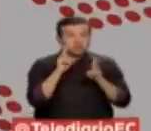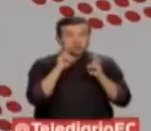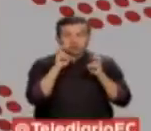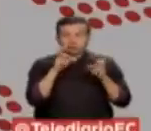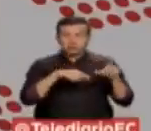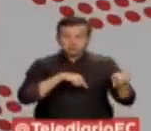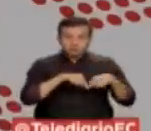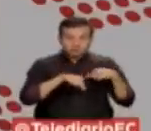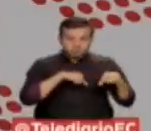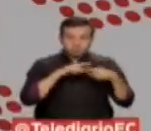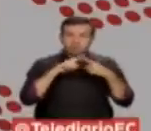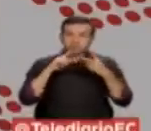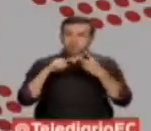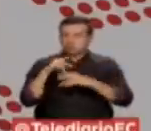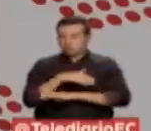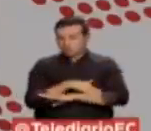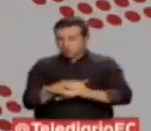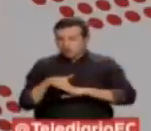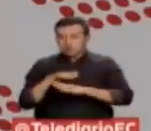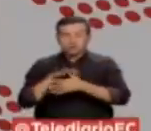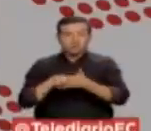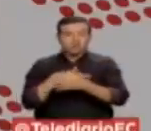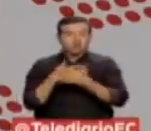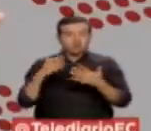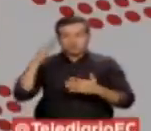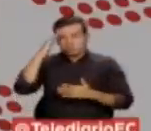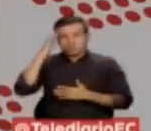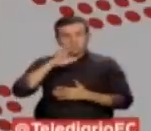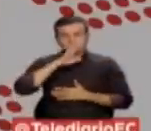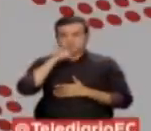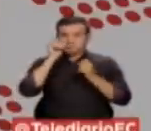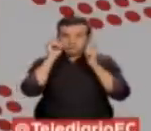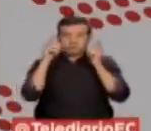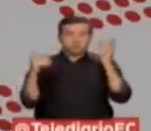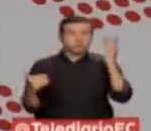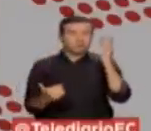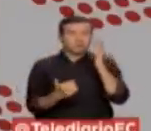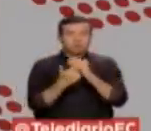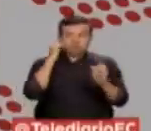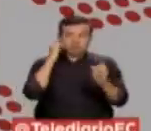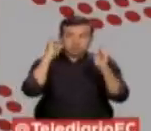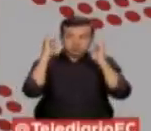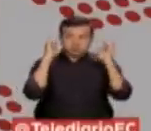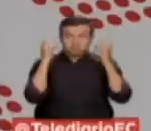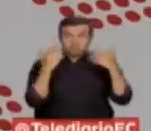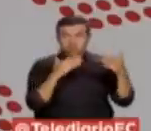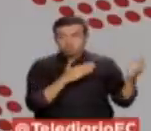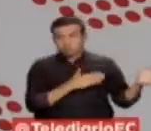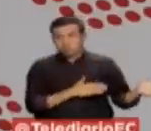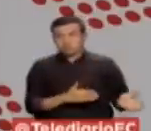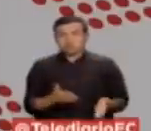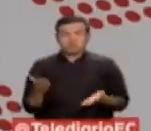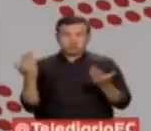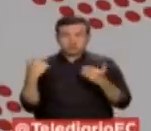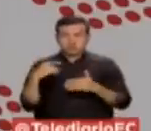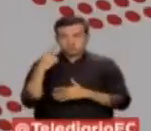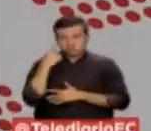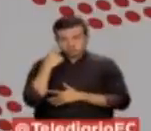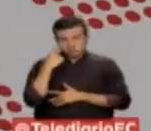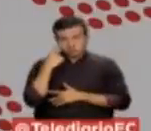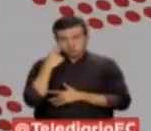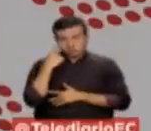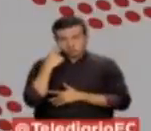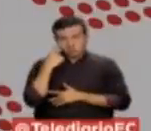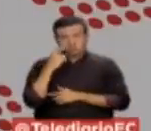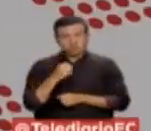transporte público calles horarios la policía va a estar ahí esta nueva estrategia yo creo que nos va a dar buenos resultados Pero por supuesto